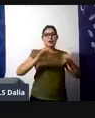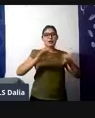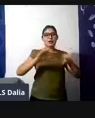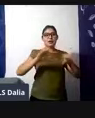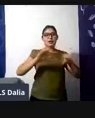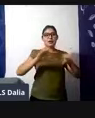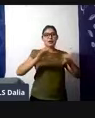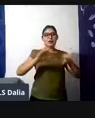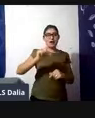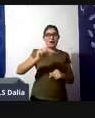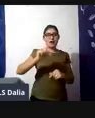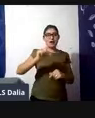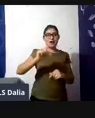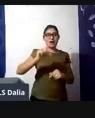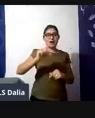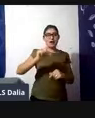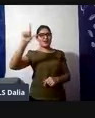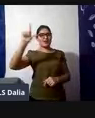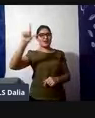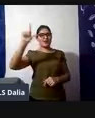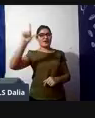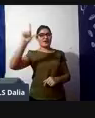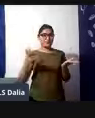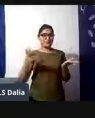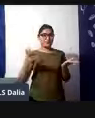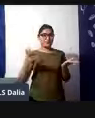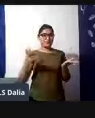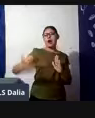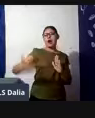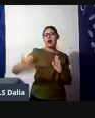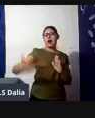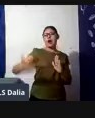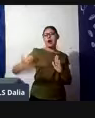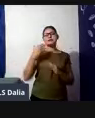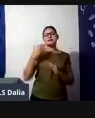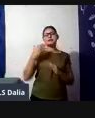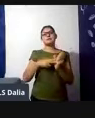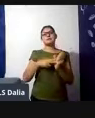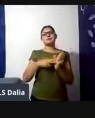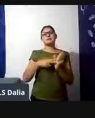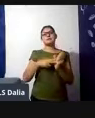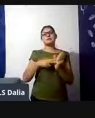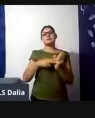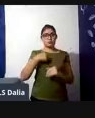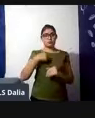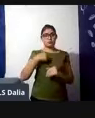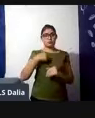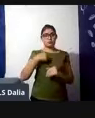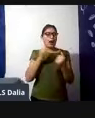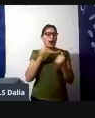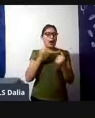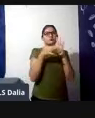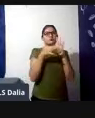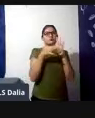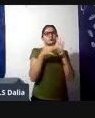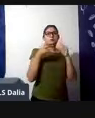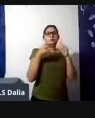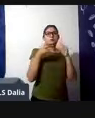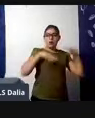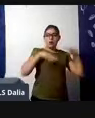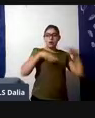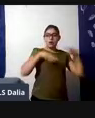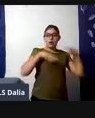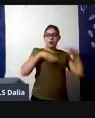35 millones de reproducciones. Y a la semana, duró como un mes. Al